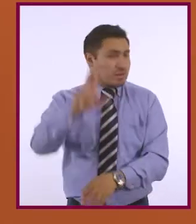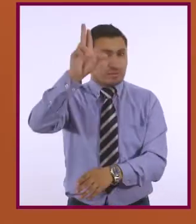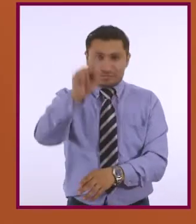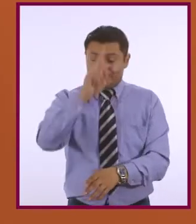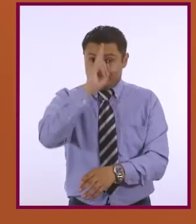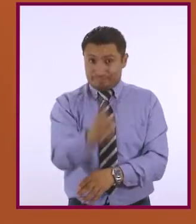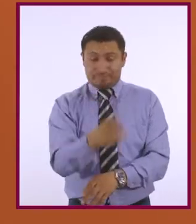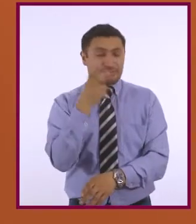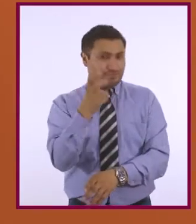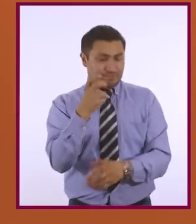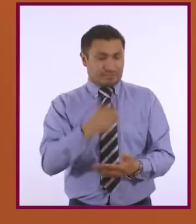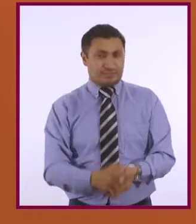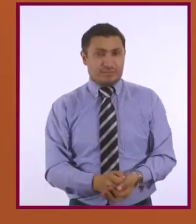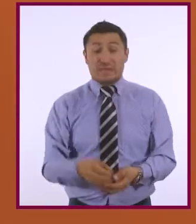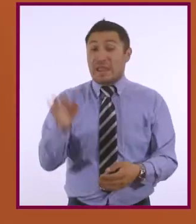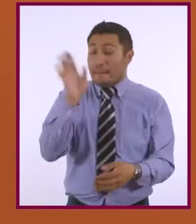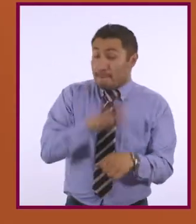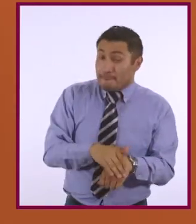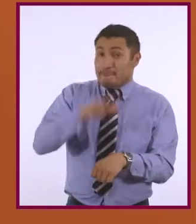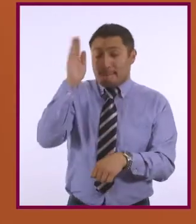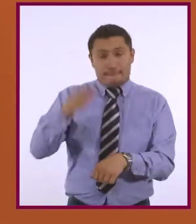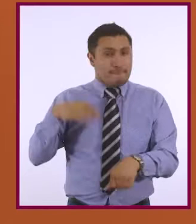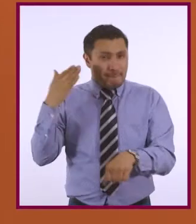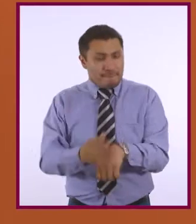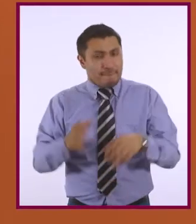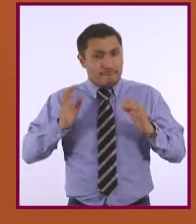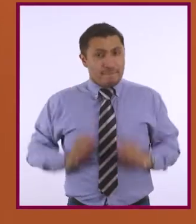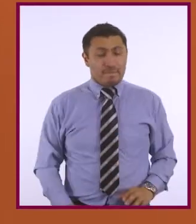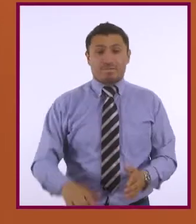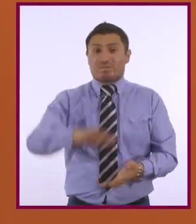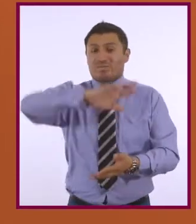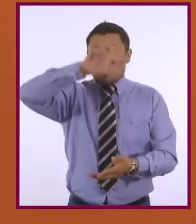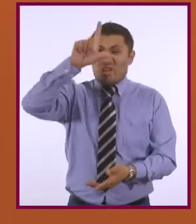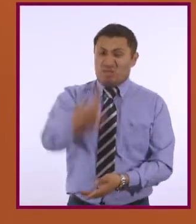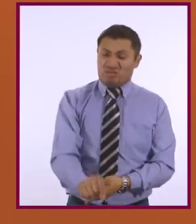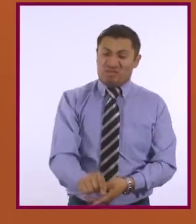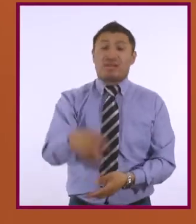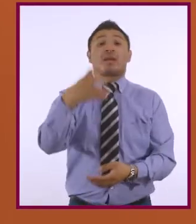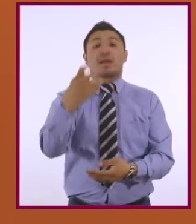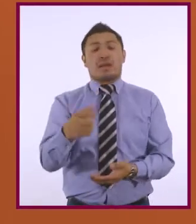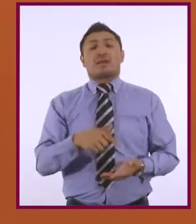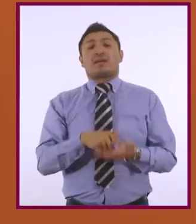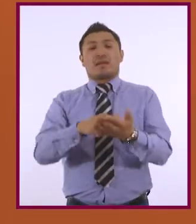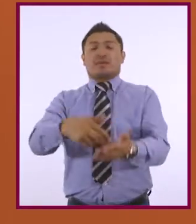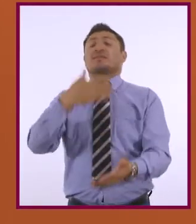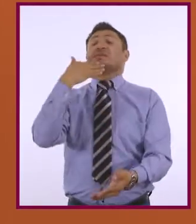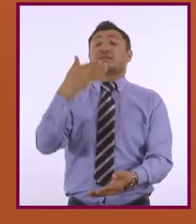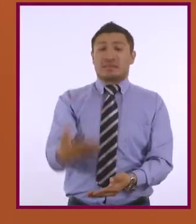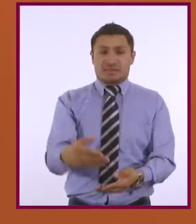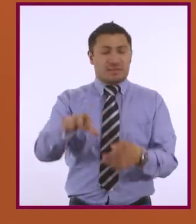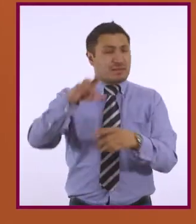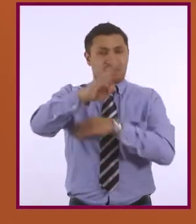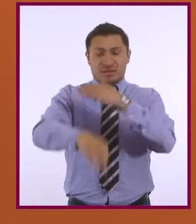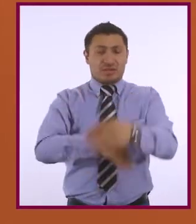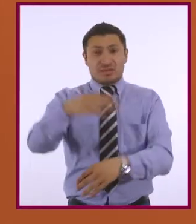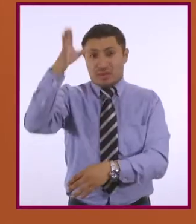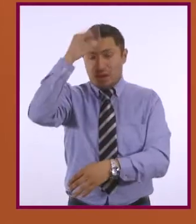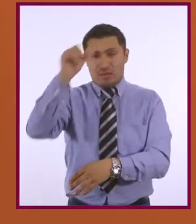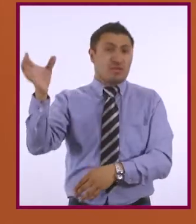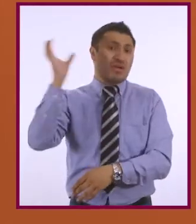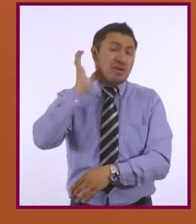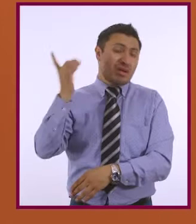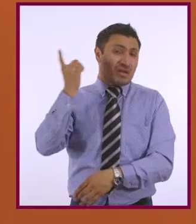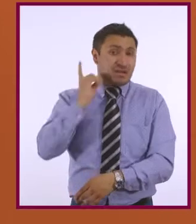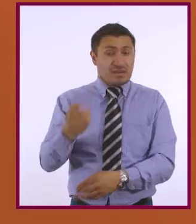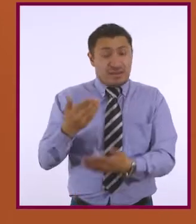y adolescentes, en particular el castigo corporal y humillante, y la propuesta fue ratificada por unanimidad en la Cámara de